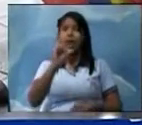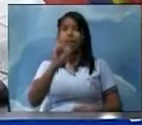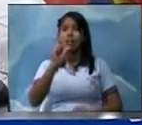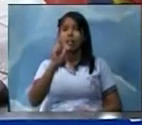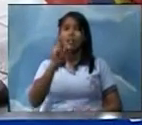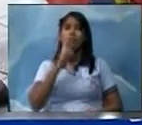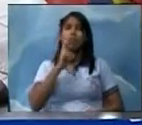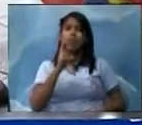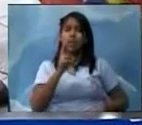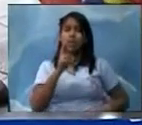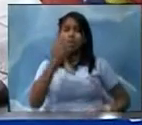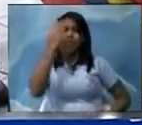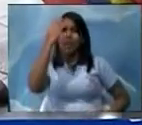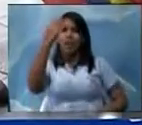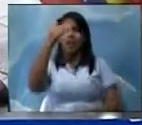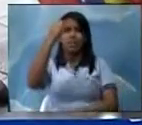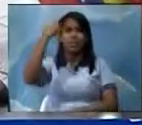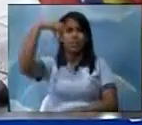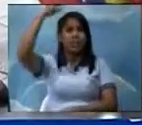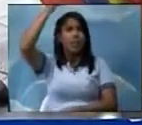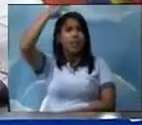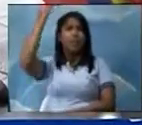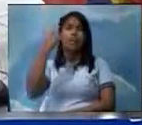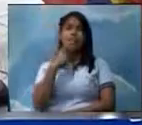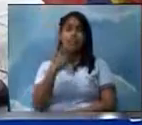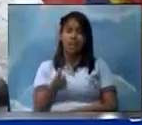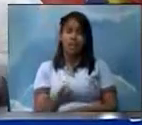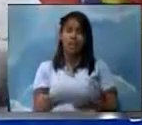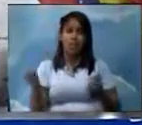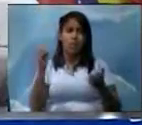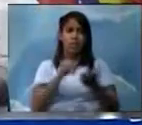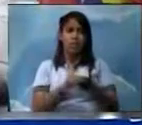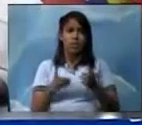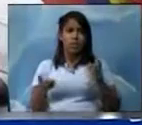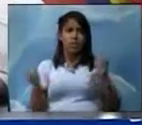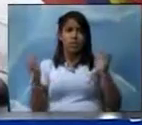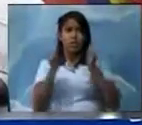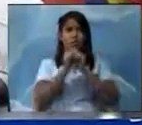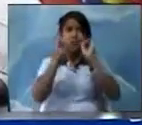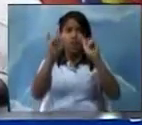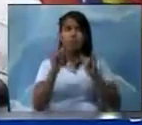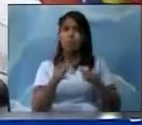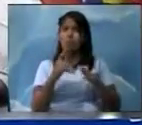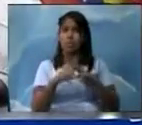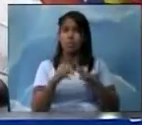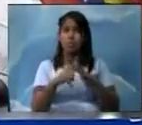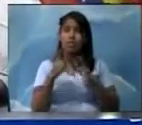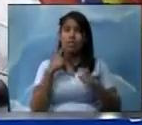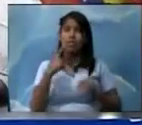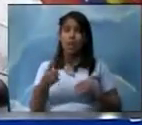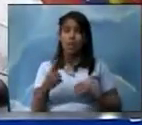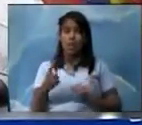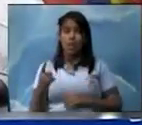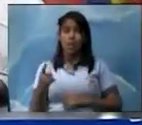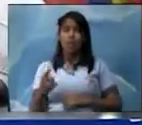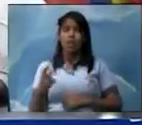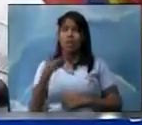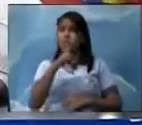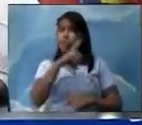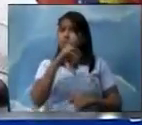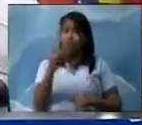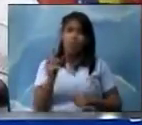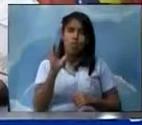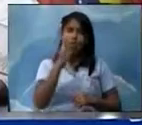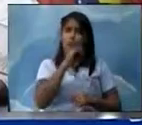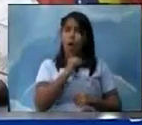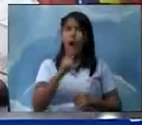respondieron delante del rey y dijeron otra vez vuelven con la misma cosa mire bien No